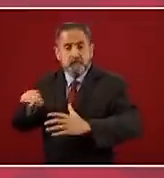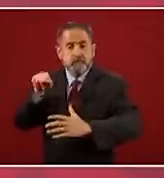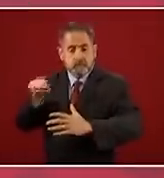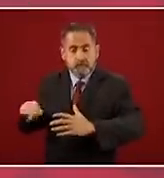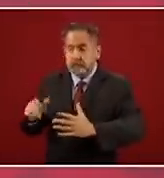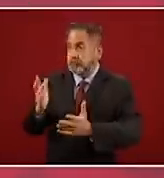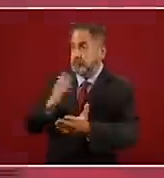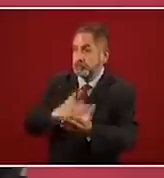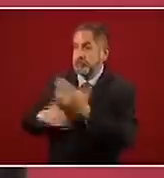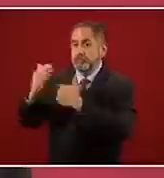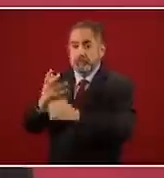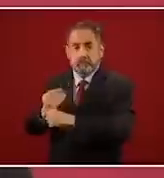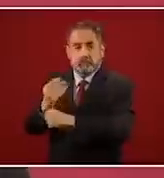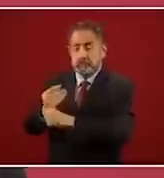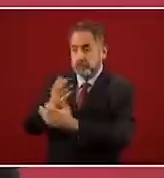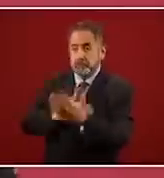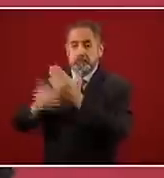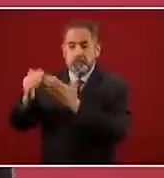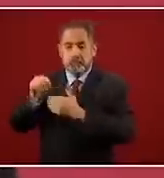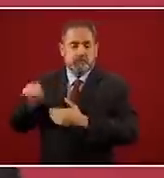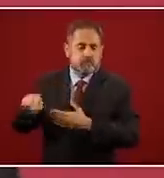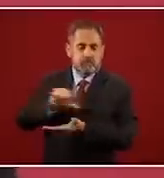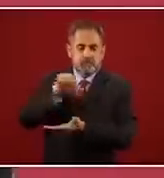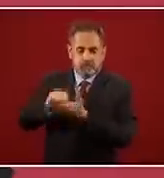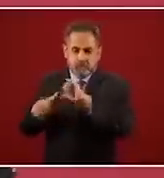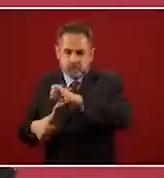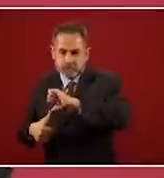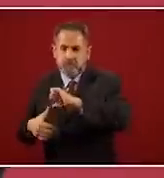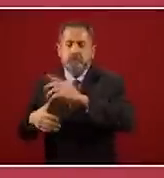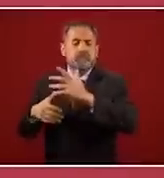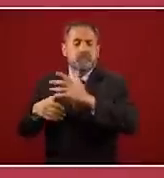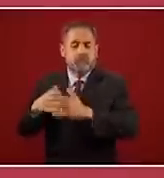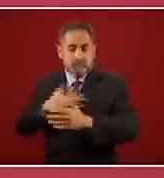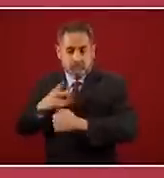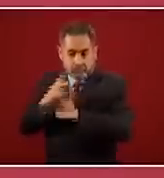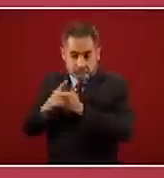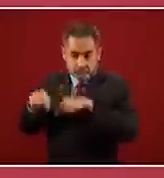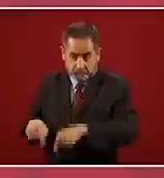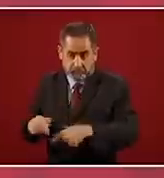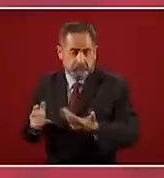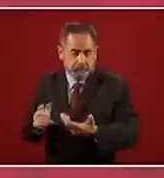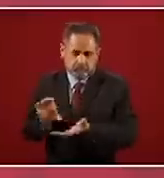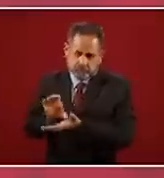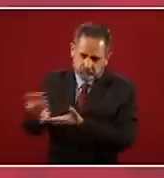en desarrollo en Centroamérica, en nuestro país,